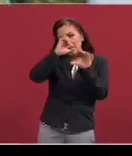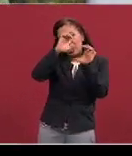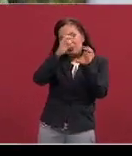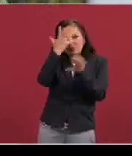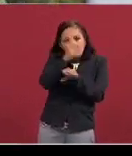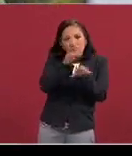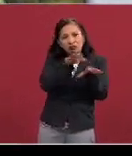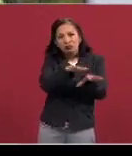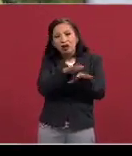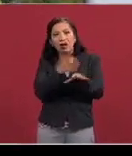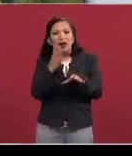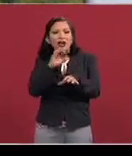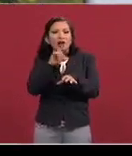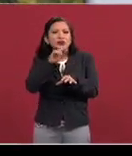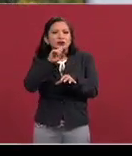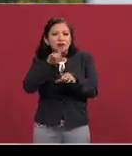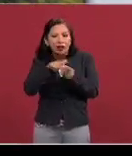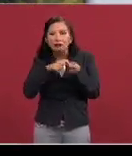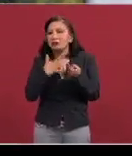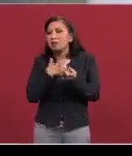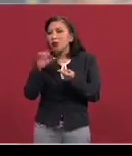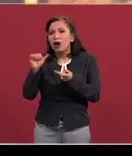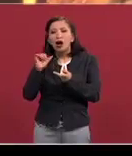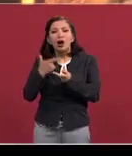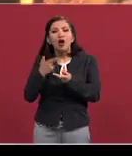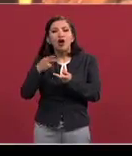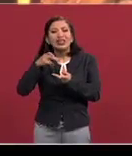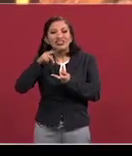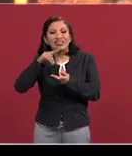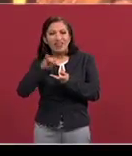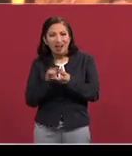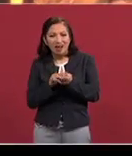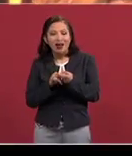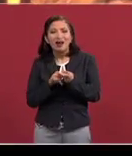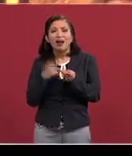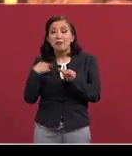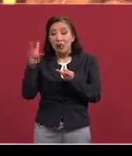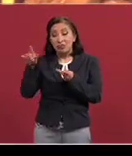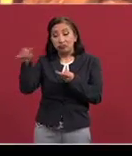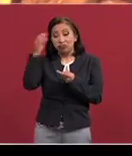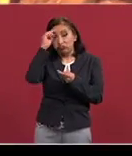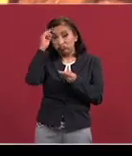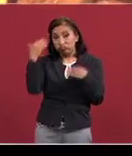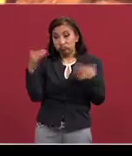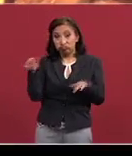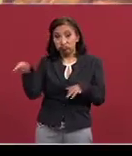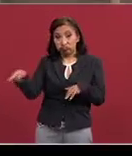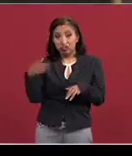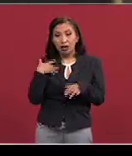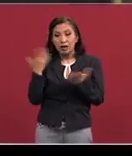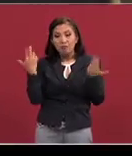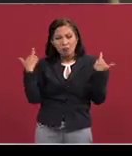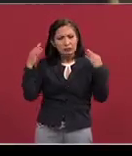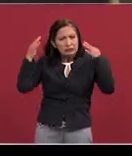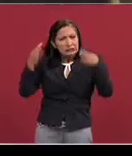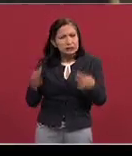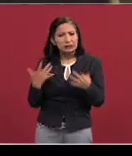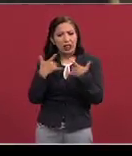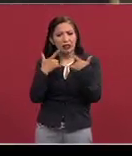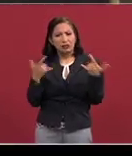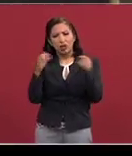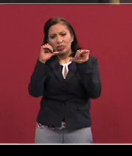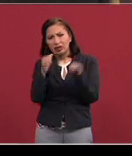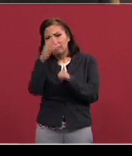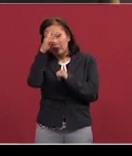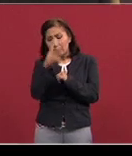estilísticos, donde tenemos a Clausel, donde tenemos a Goitia, o sea, verdaderos genios y maestros de la historia del